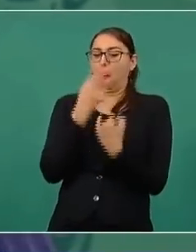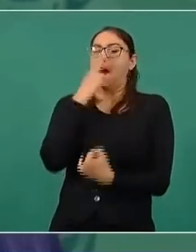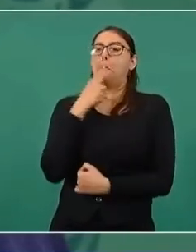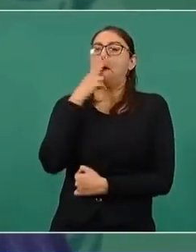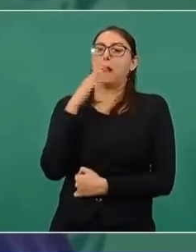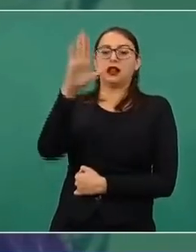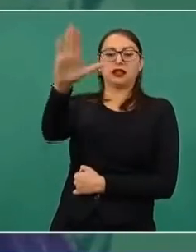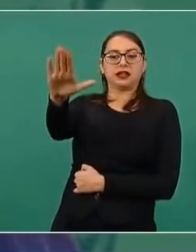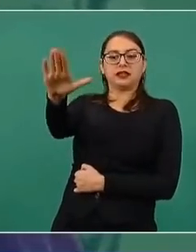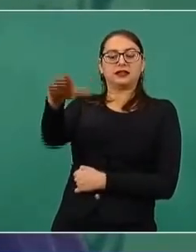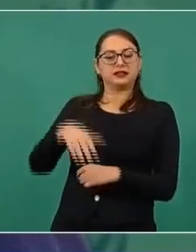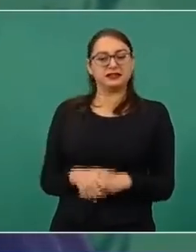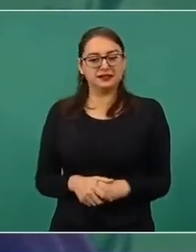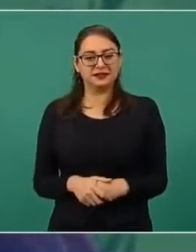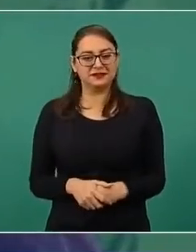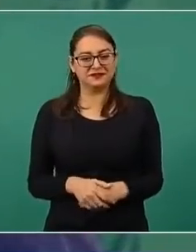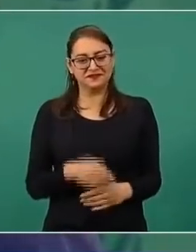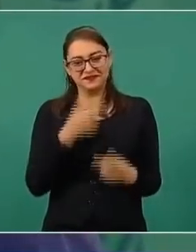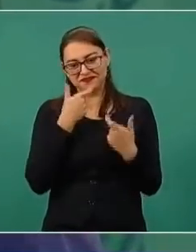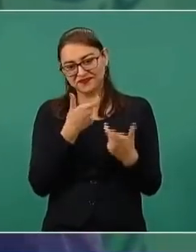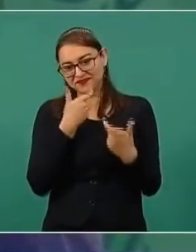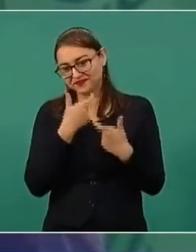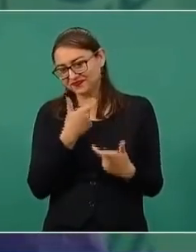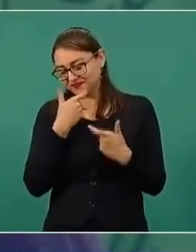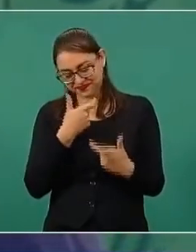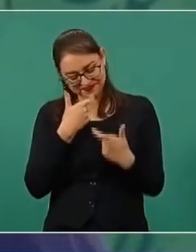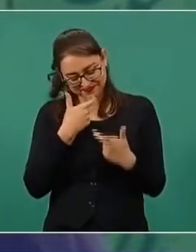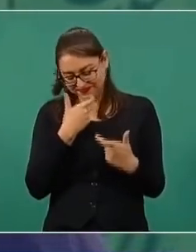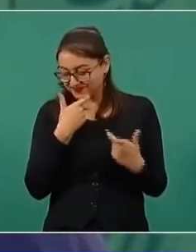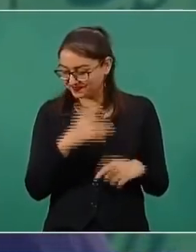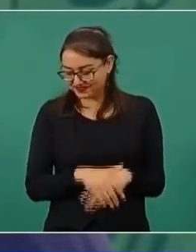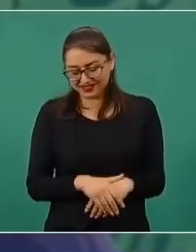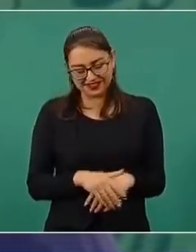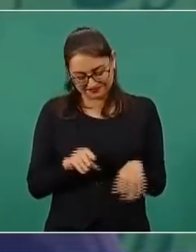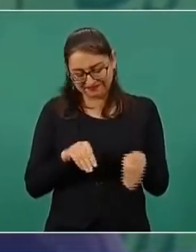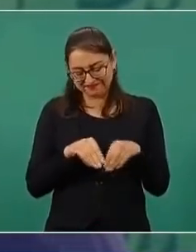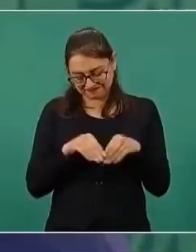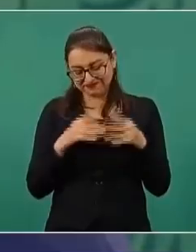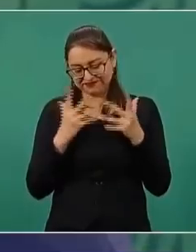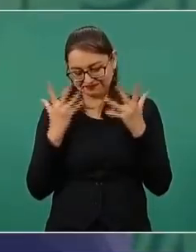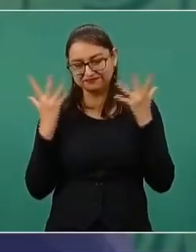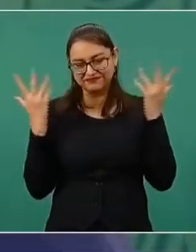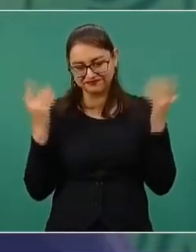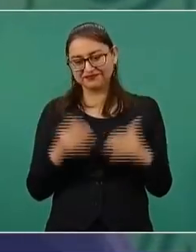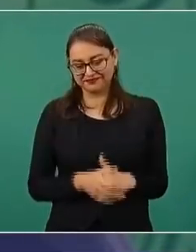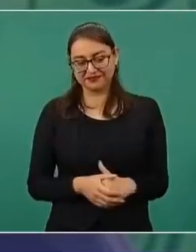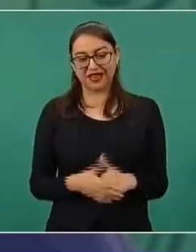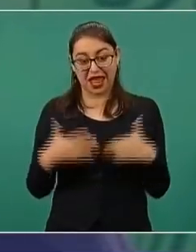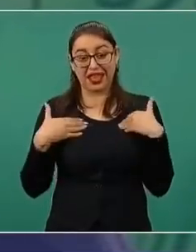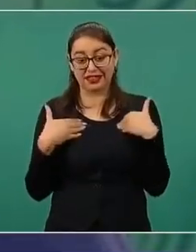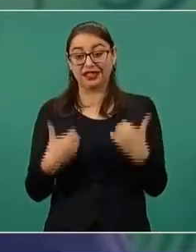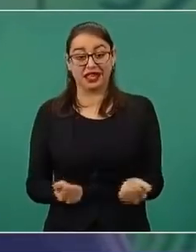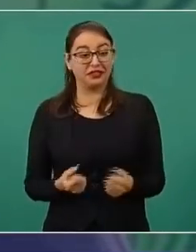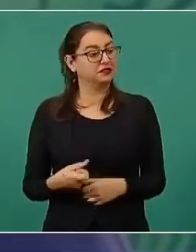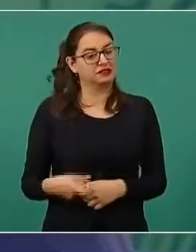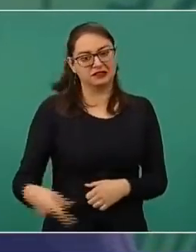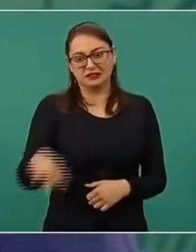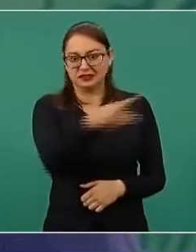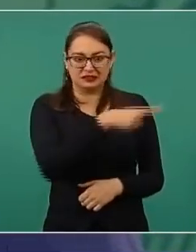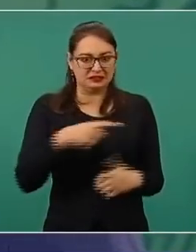Pero los entiendo, ¿sí? Se obnubilan